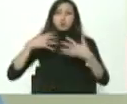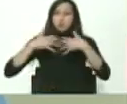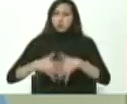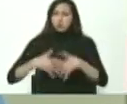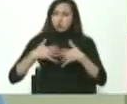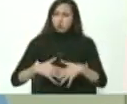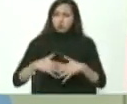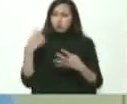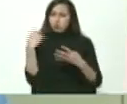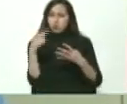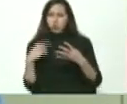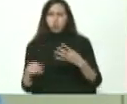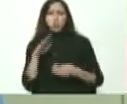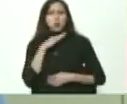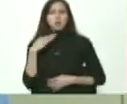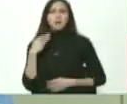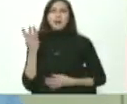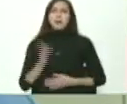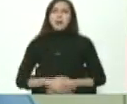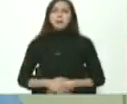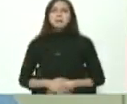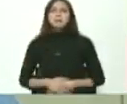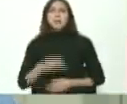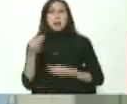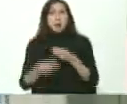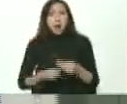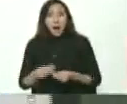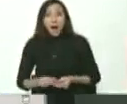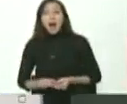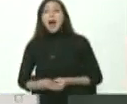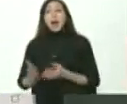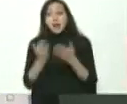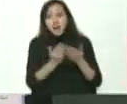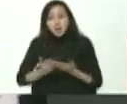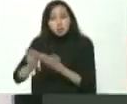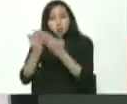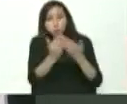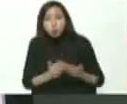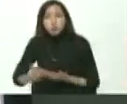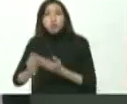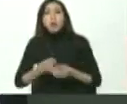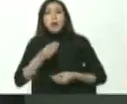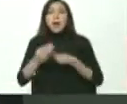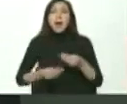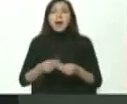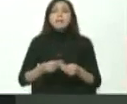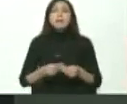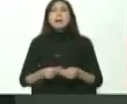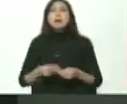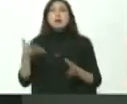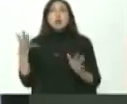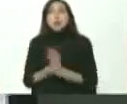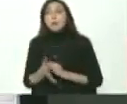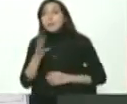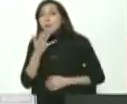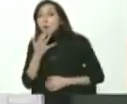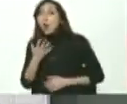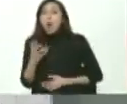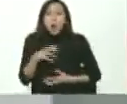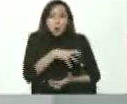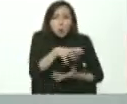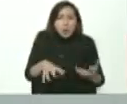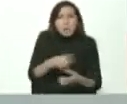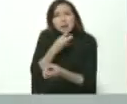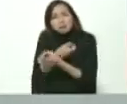densitometría, donde se realiza examen con la finalidad de detectar alguna irregularidad en la densidad